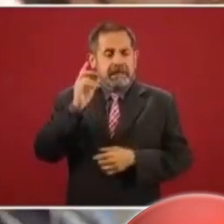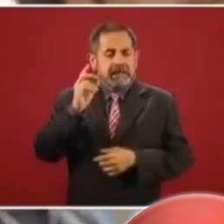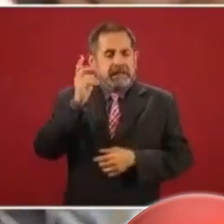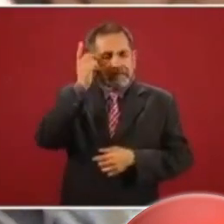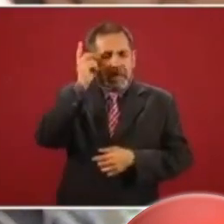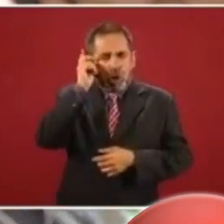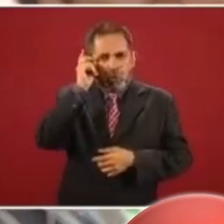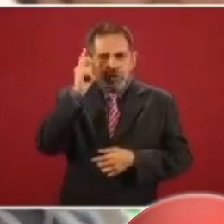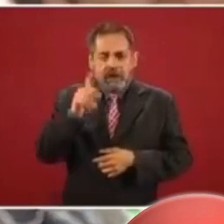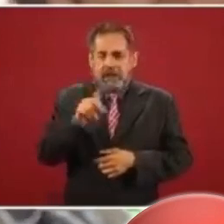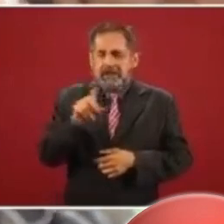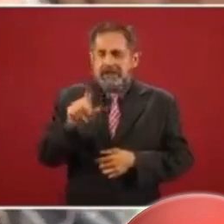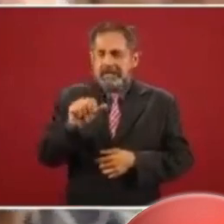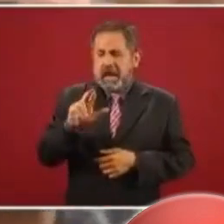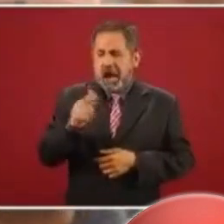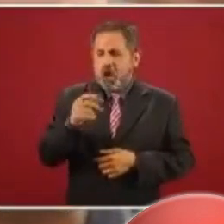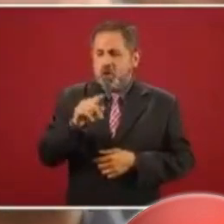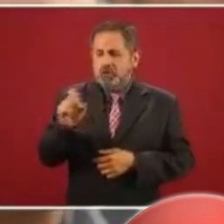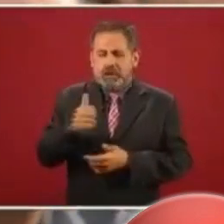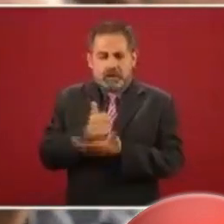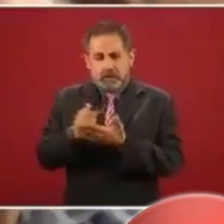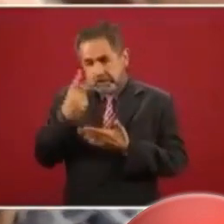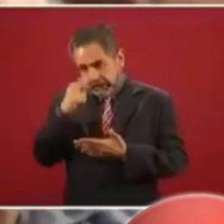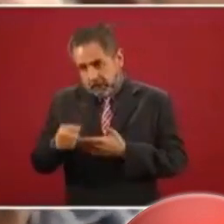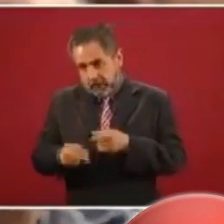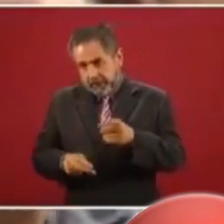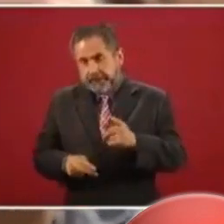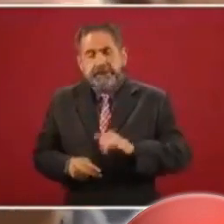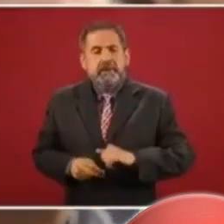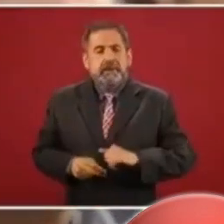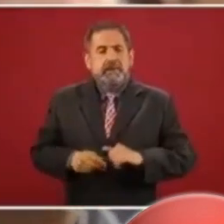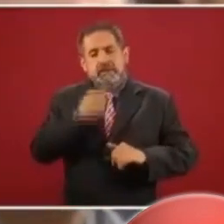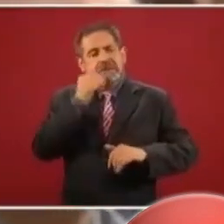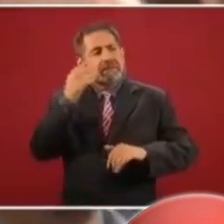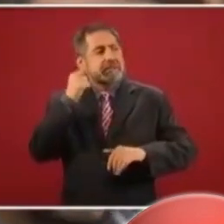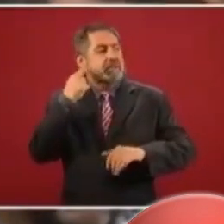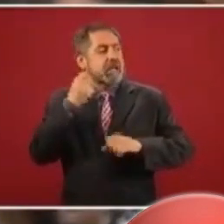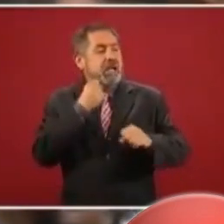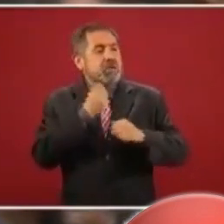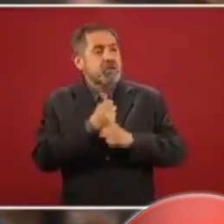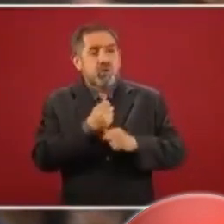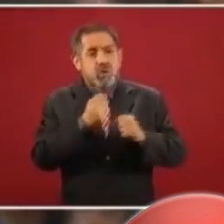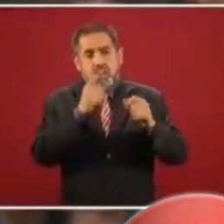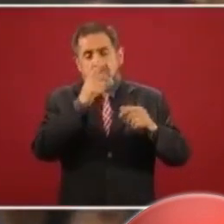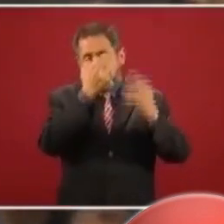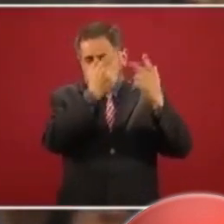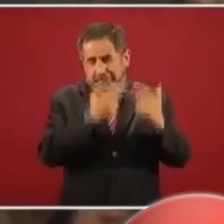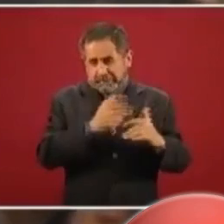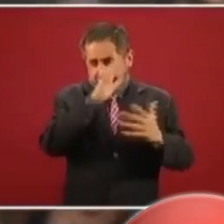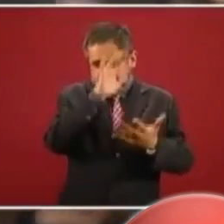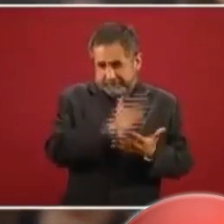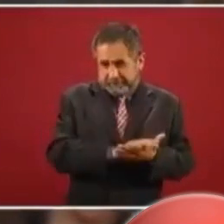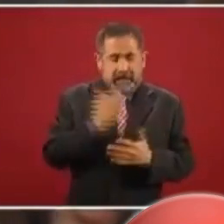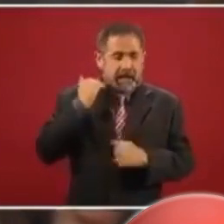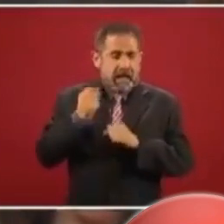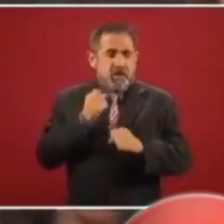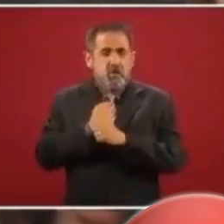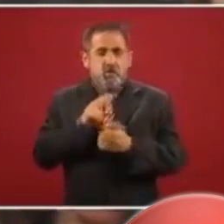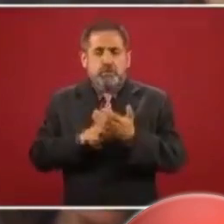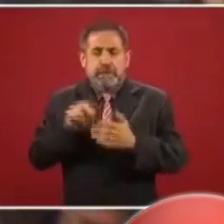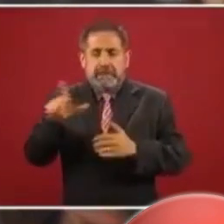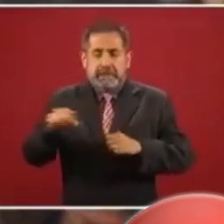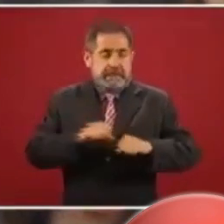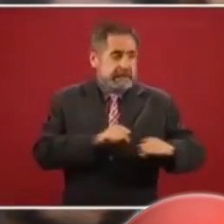Se anunció el año pasado, a finales, la demolición porque fue afectado por el sismo de 2017. Quisiera